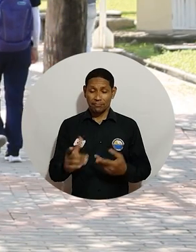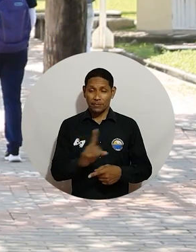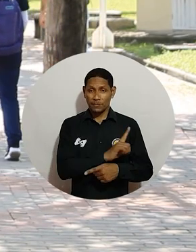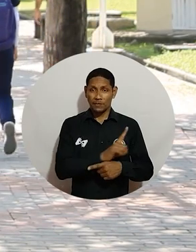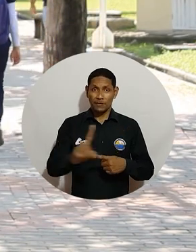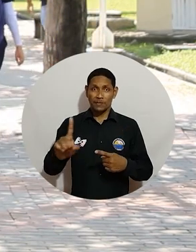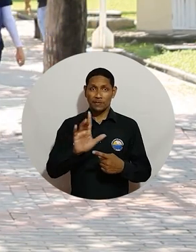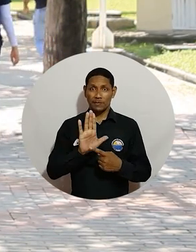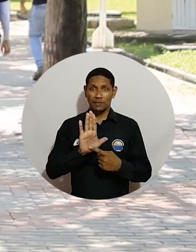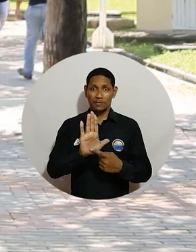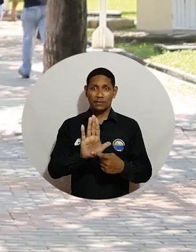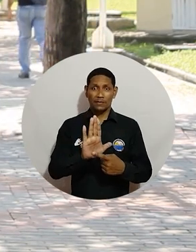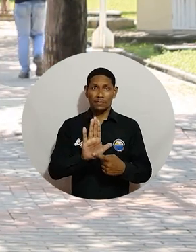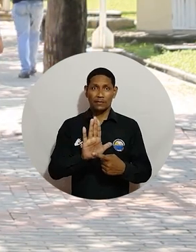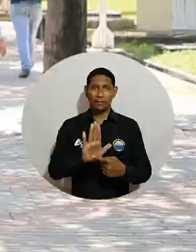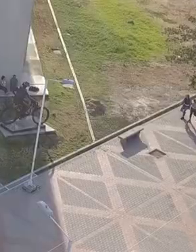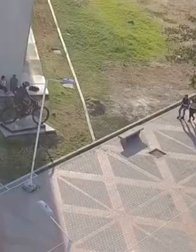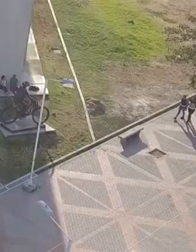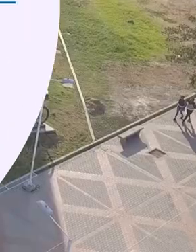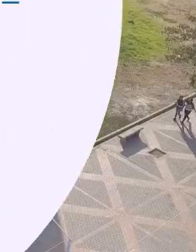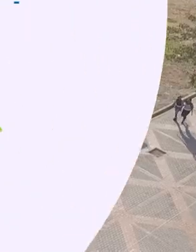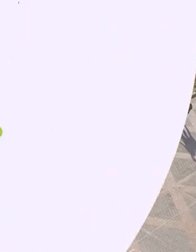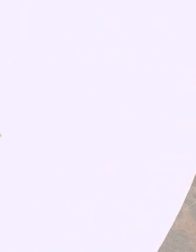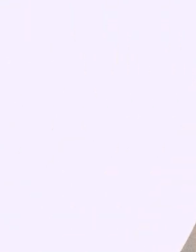Esta es nuestra imagen de la semana.